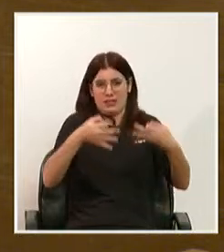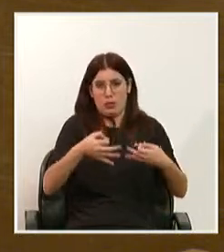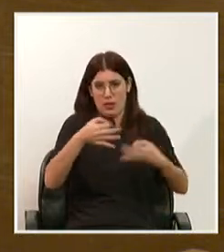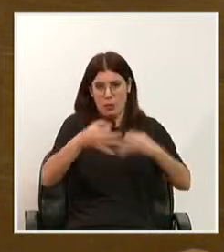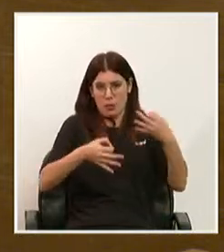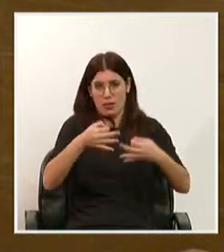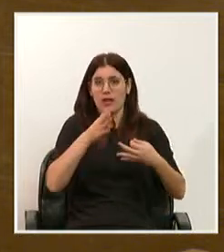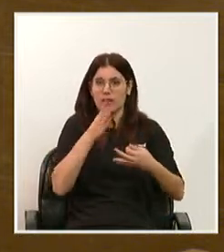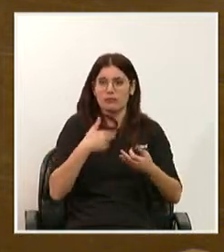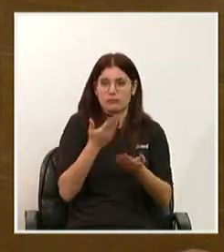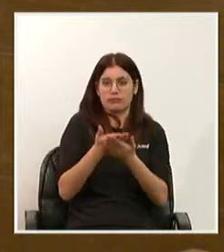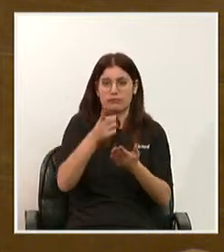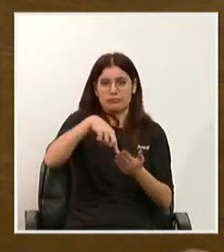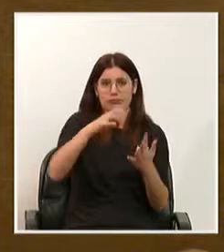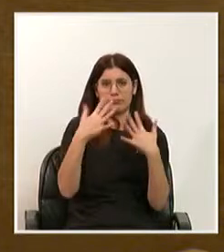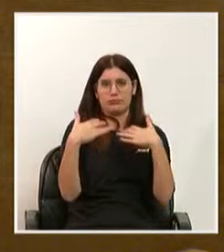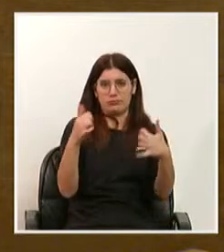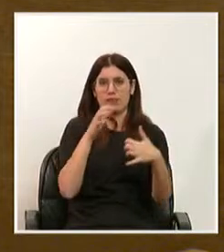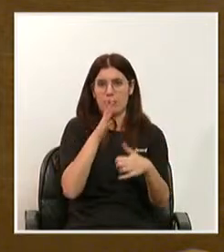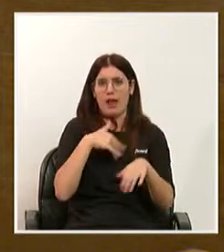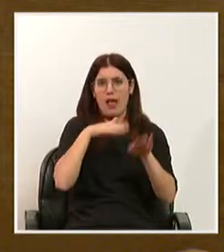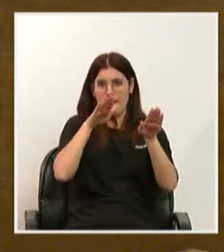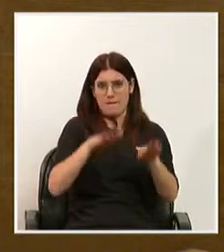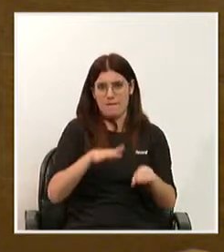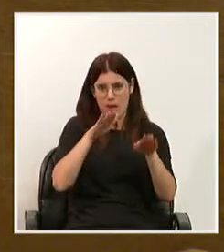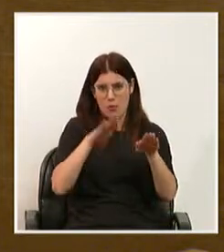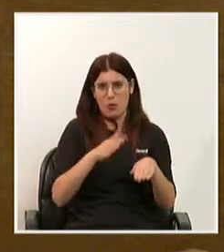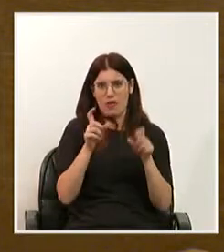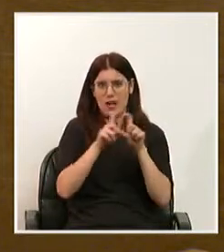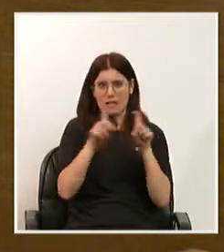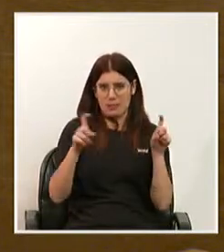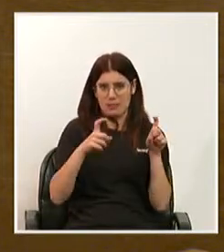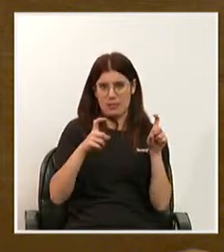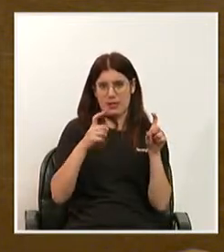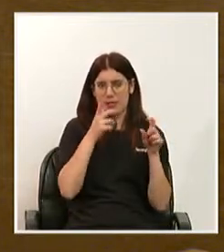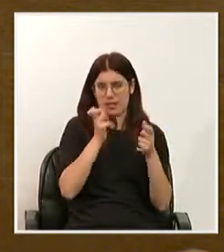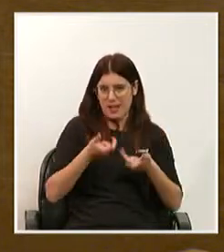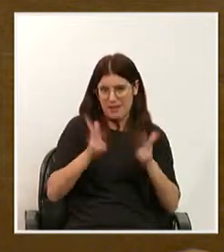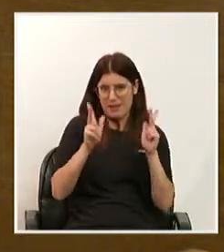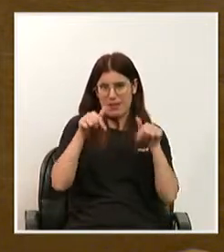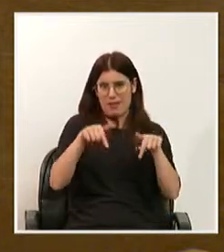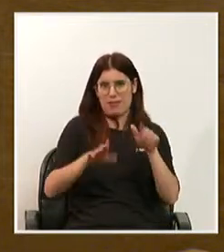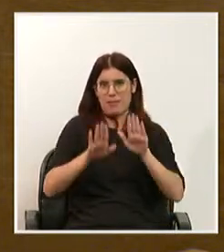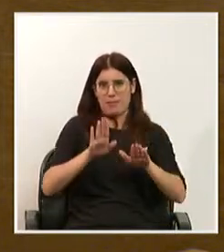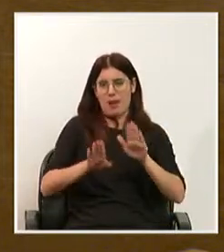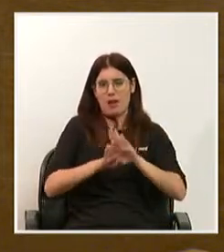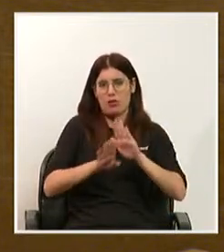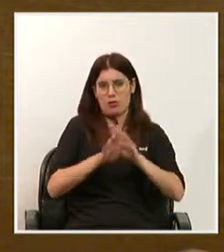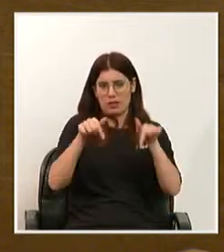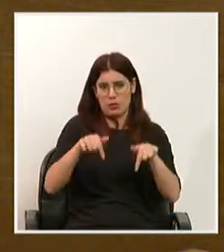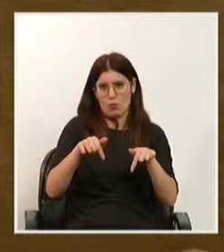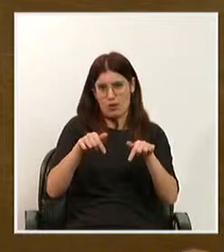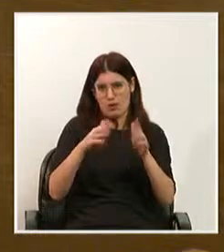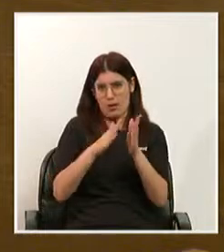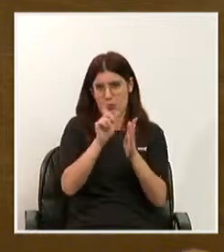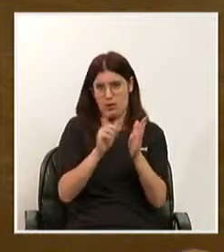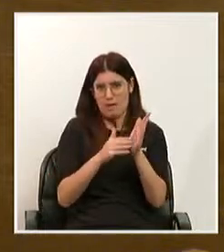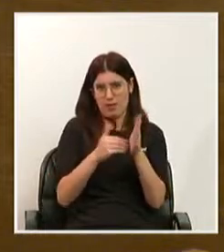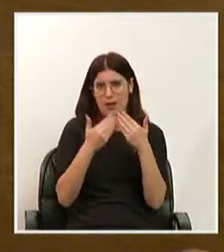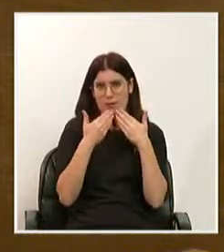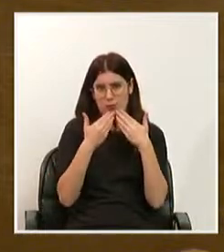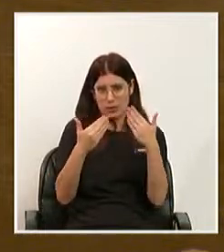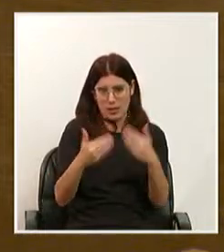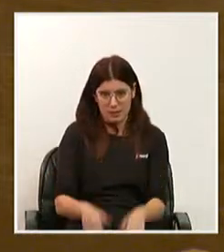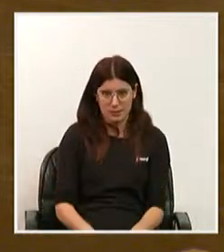unánimemente se manifieste en favor de que las empresas gocen de libertad para seguir viviendo en teros valencianos Muchas